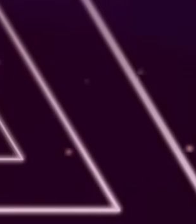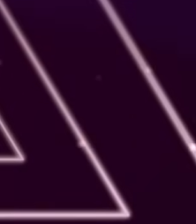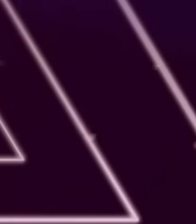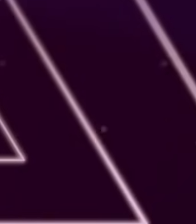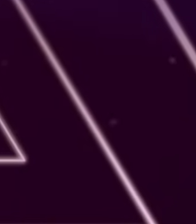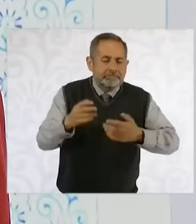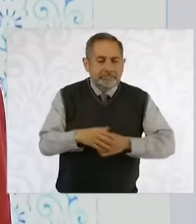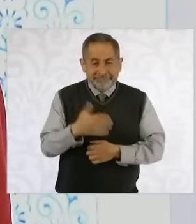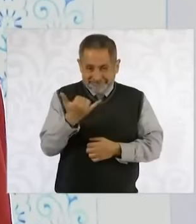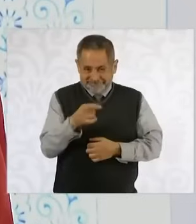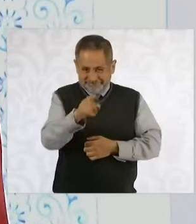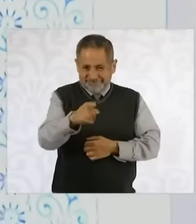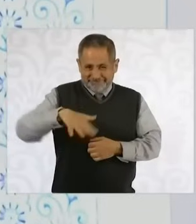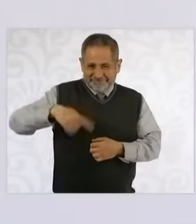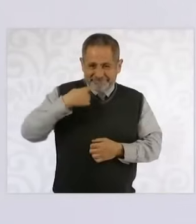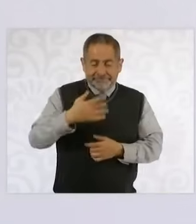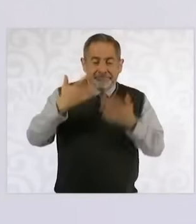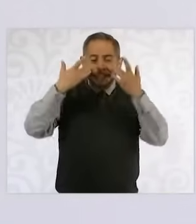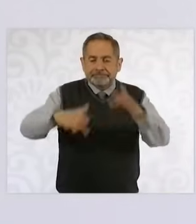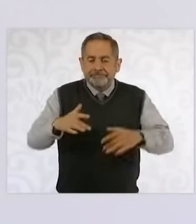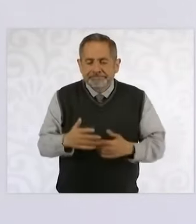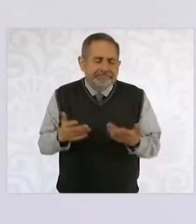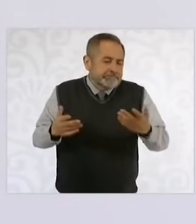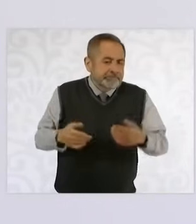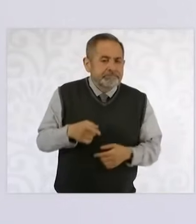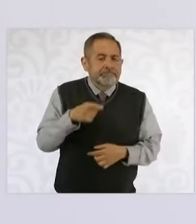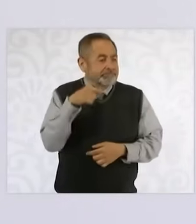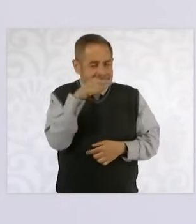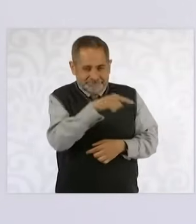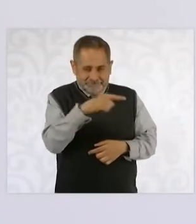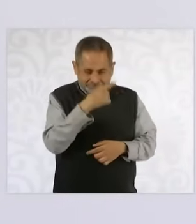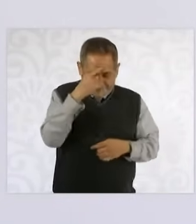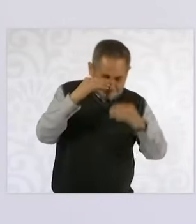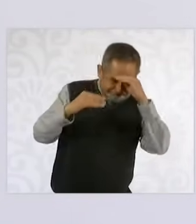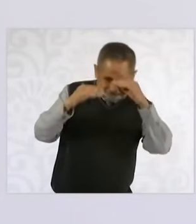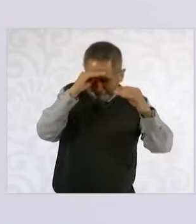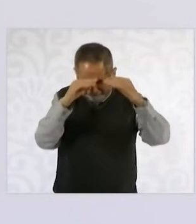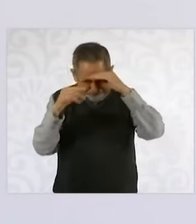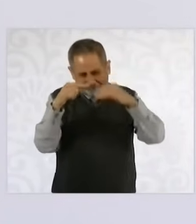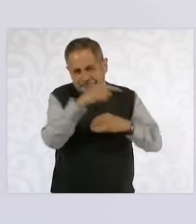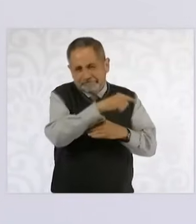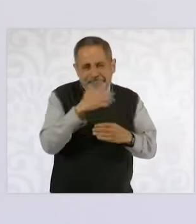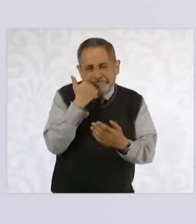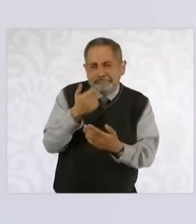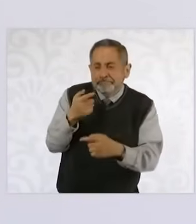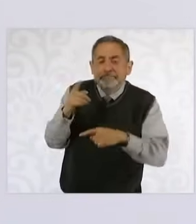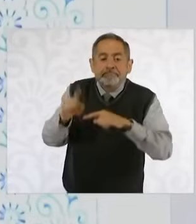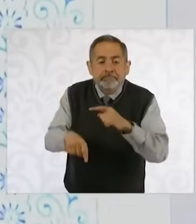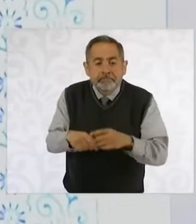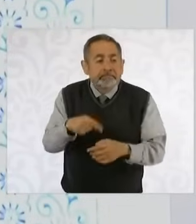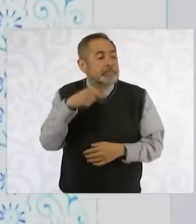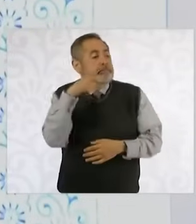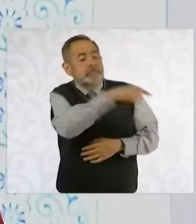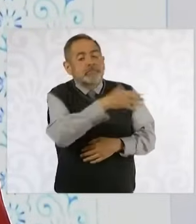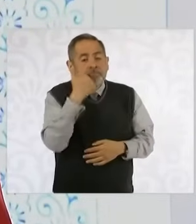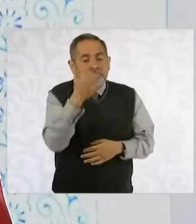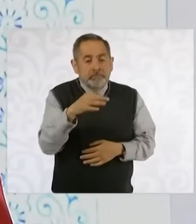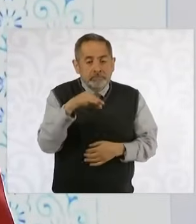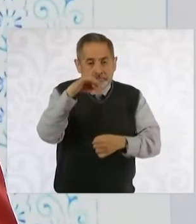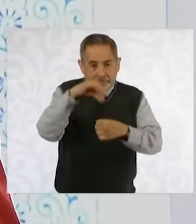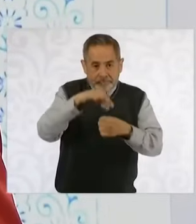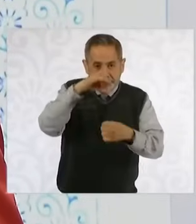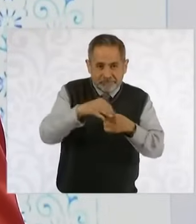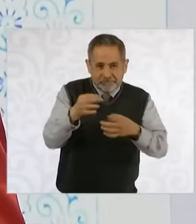favor es que ellos lo que están planteando en su modificación es que se elijan los ministros pero no se